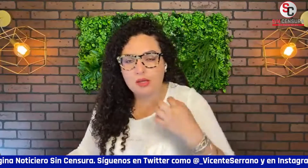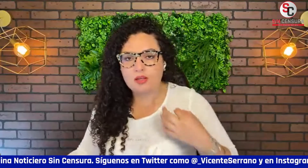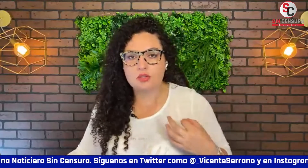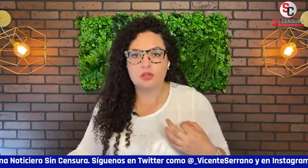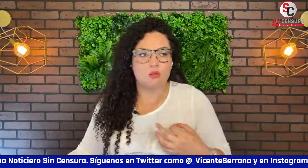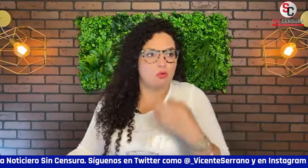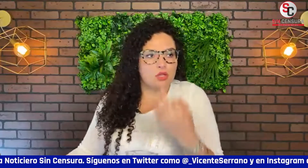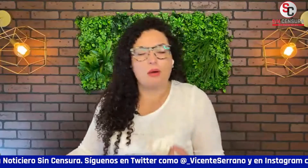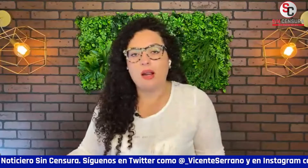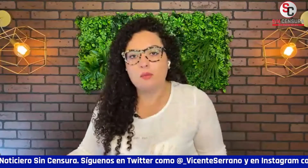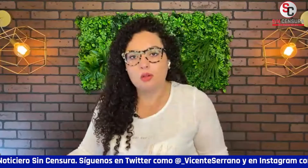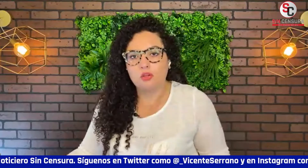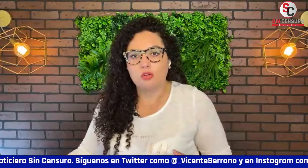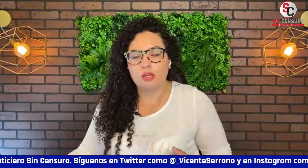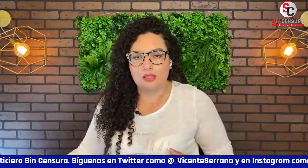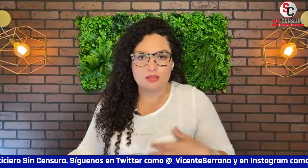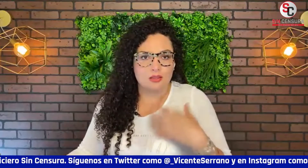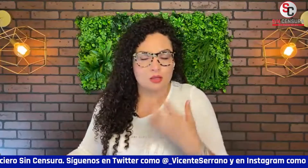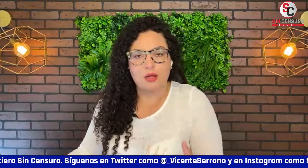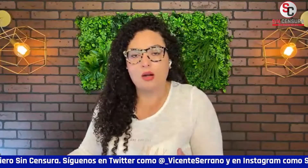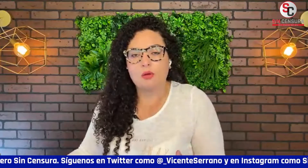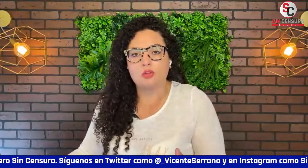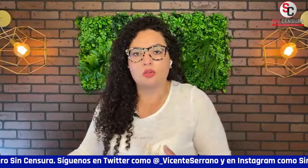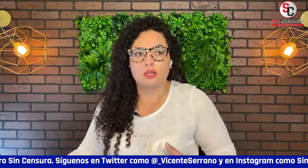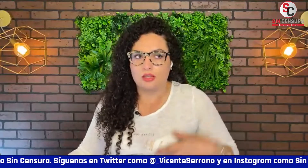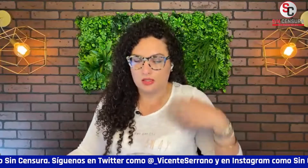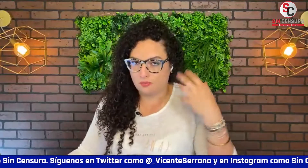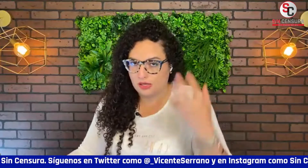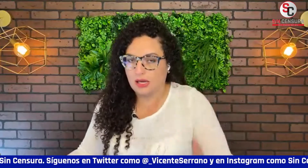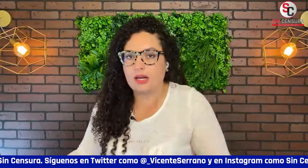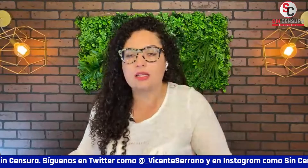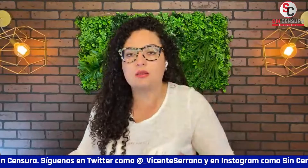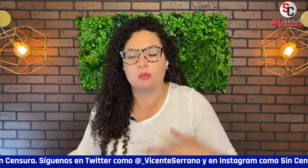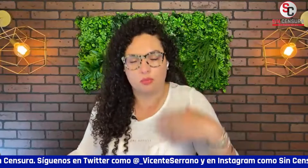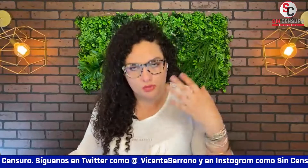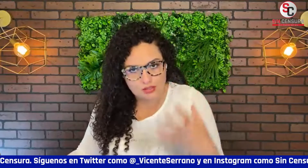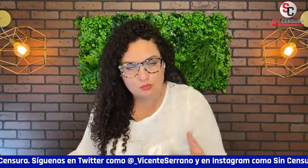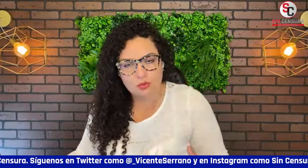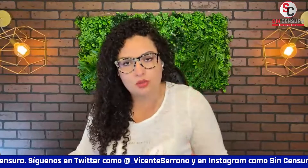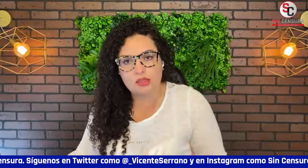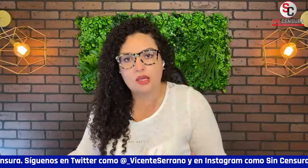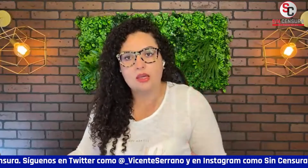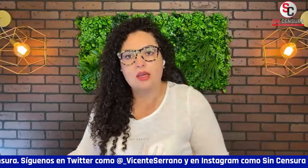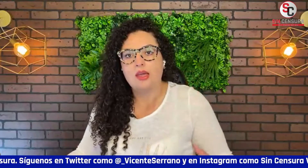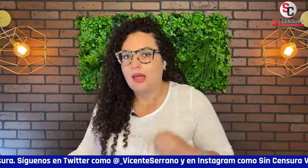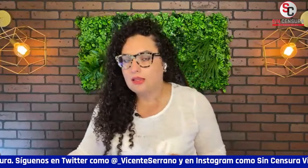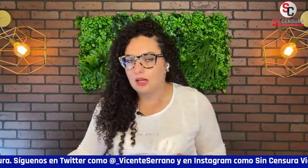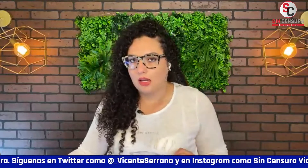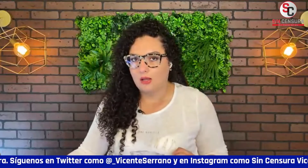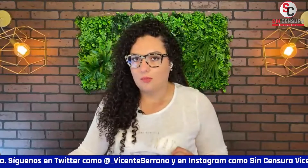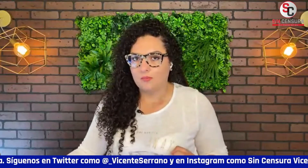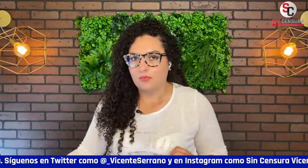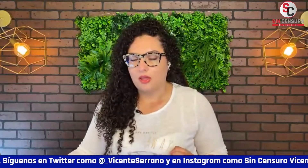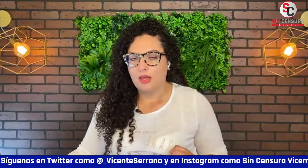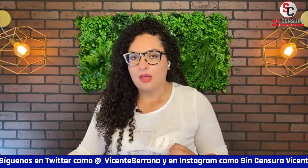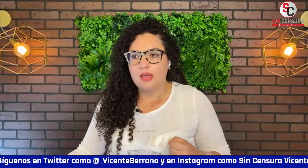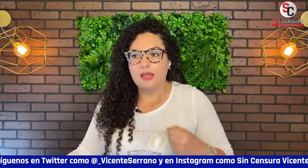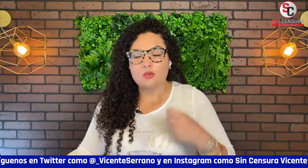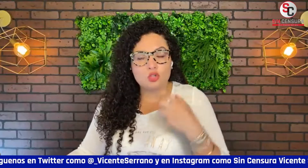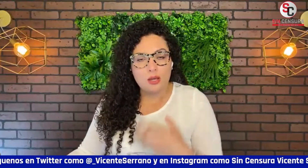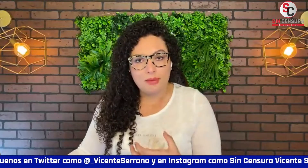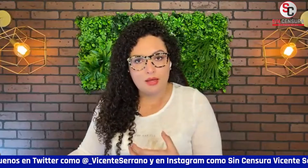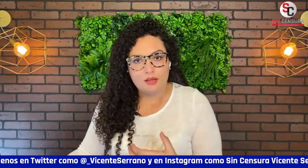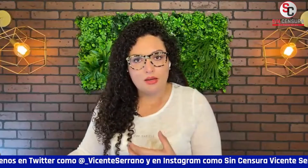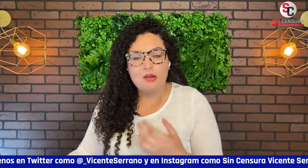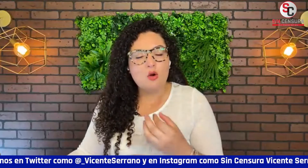primera obligación de motivar al voto y de incentivar al voto y de explicar qué es y por qué es importante, es el INE. Y